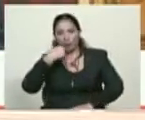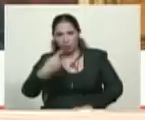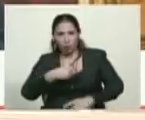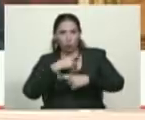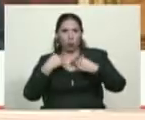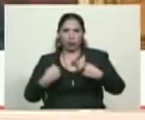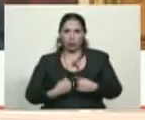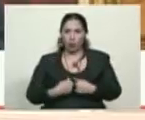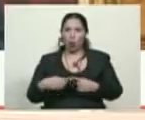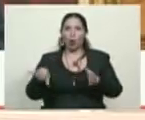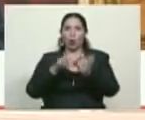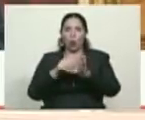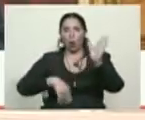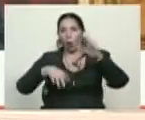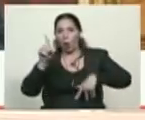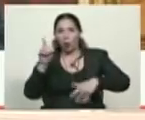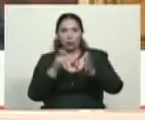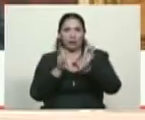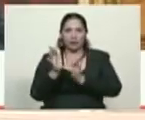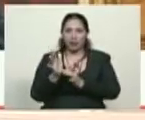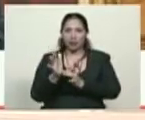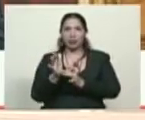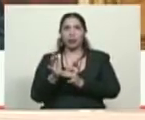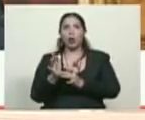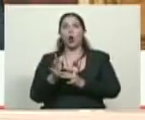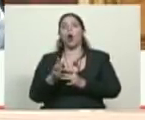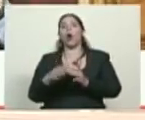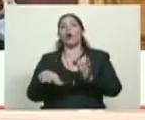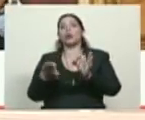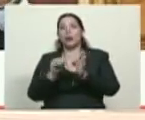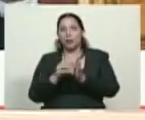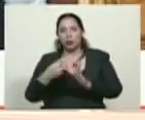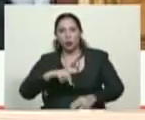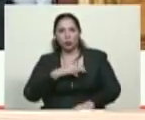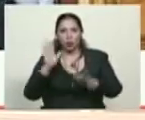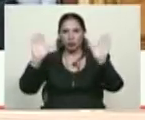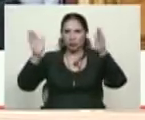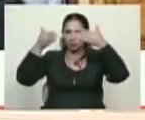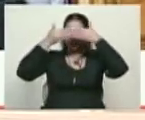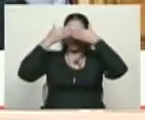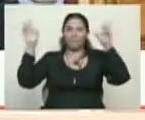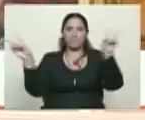de abril, somos invisiblemente victoriosos.